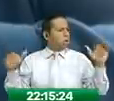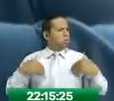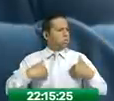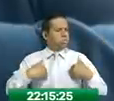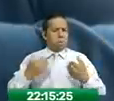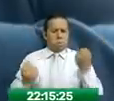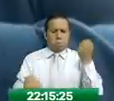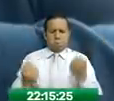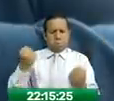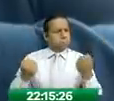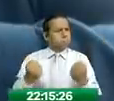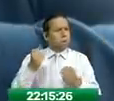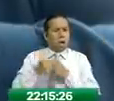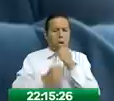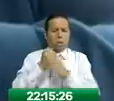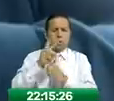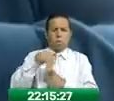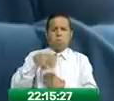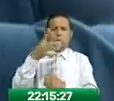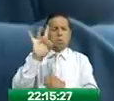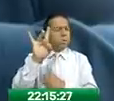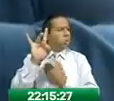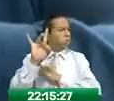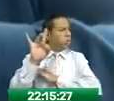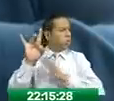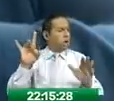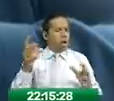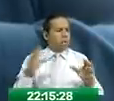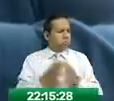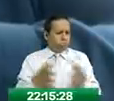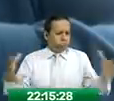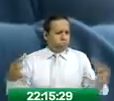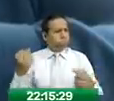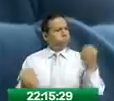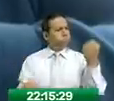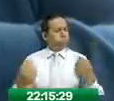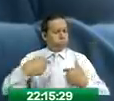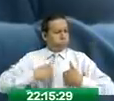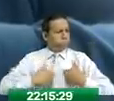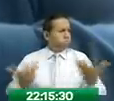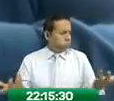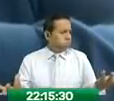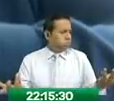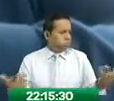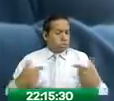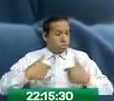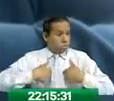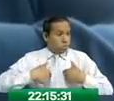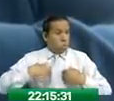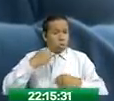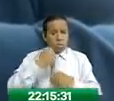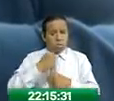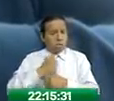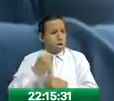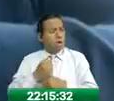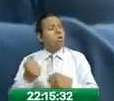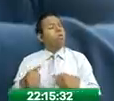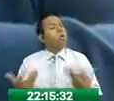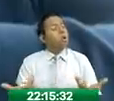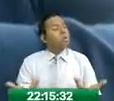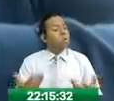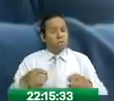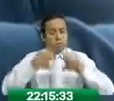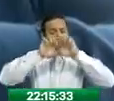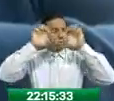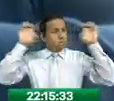vehículo del año 2018 y es una camioneta que se usa porque parte de mis actividades son, yo tengo una empresa